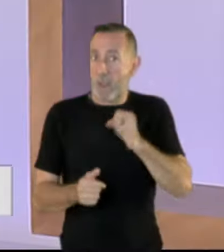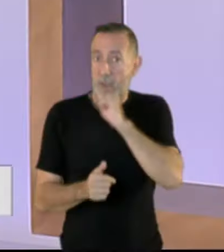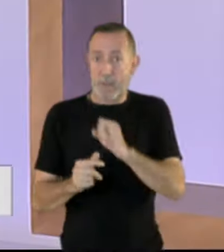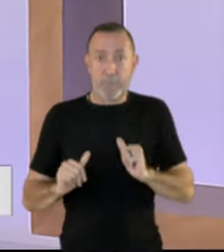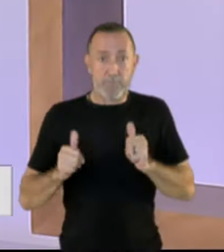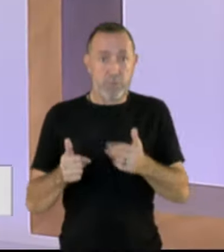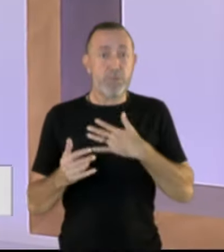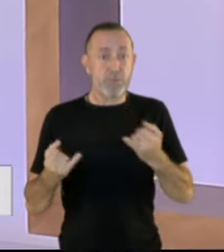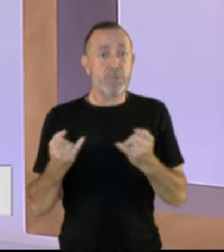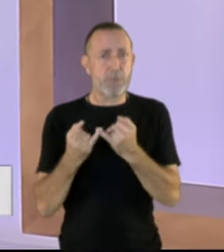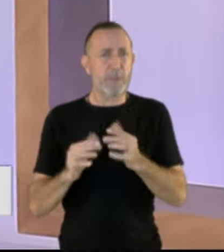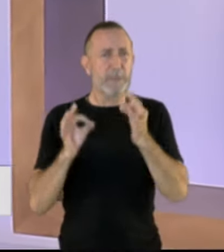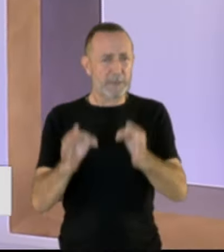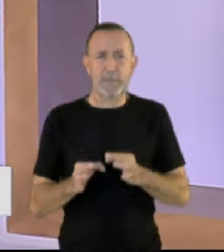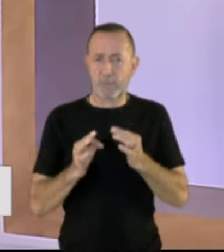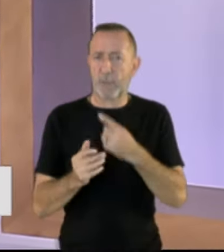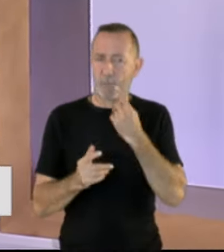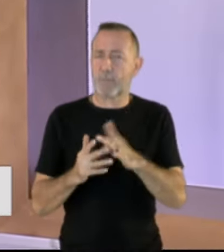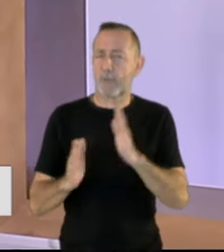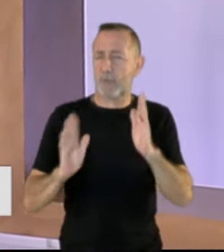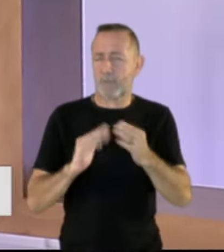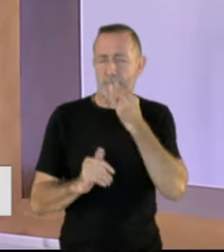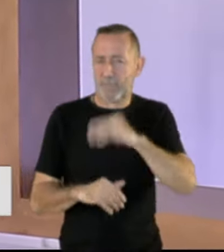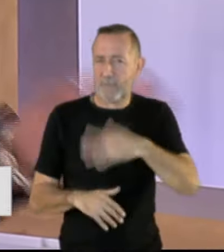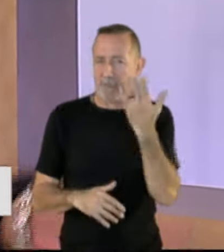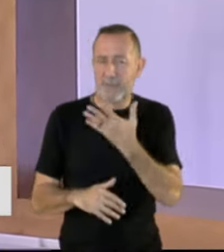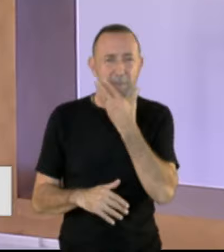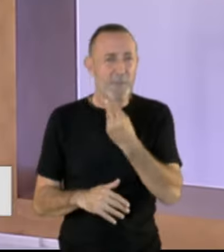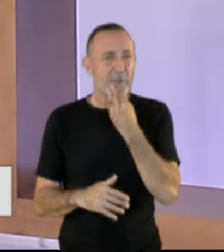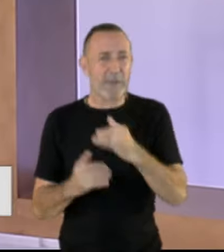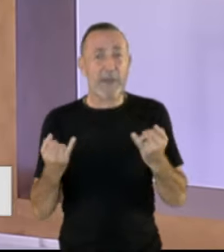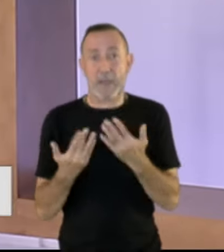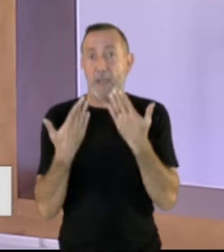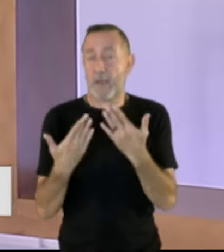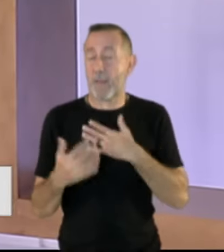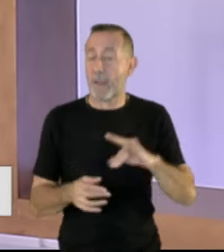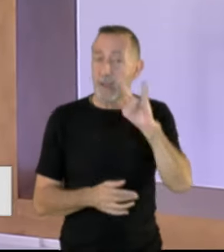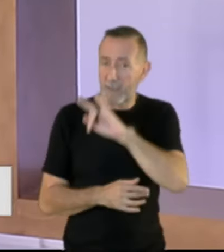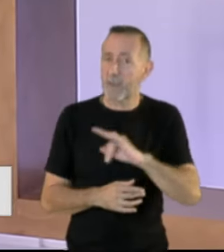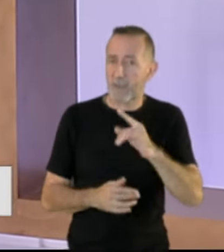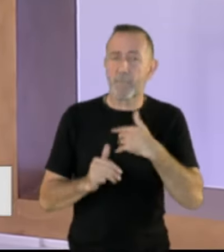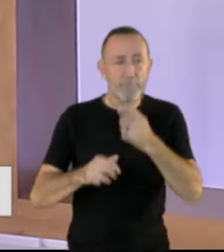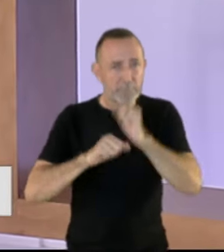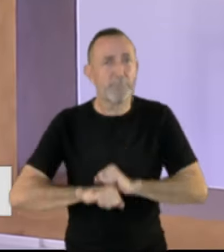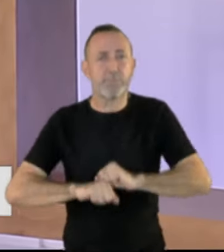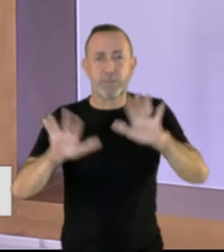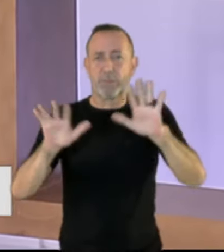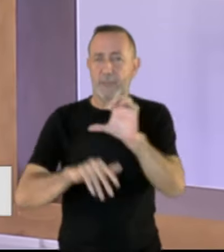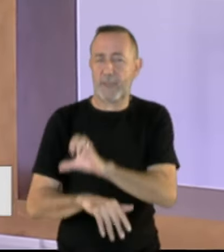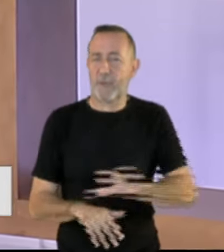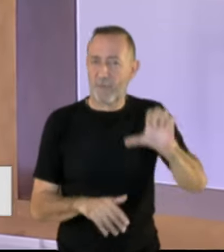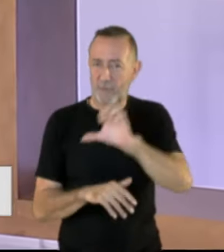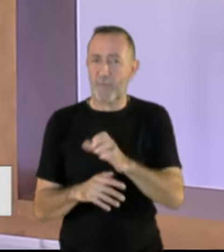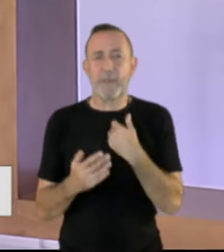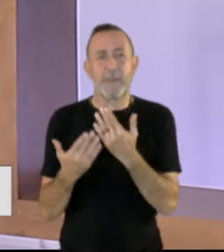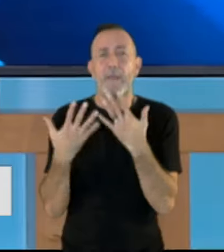catapulta porque gracias a las Islas Canarias de ahí me di a conocer al resto de Europa Así que tengo un agradecimiento muy grande hablas de una